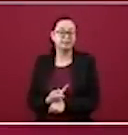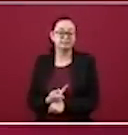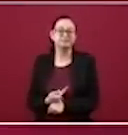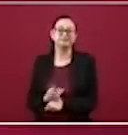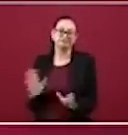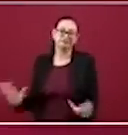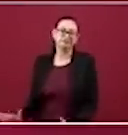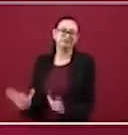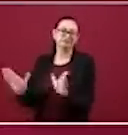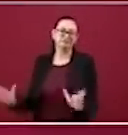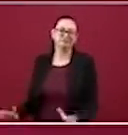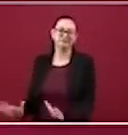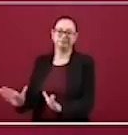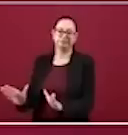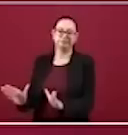dominen